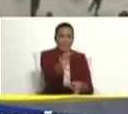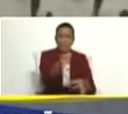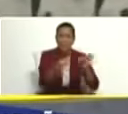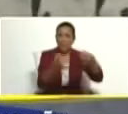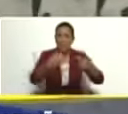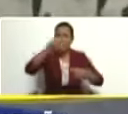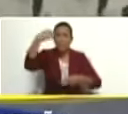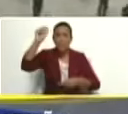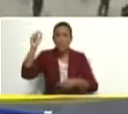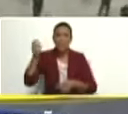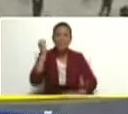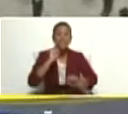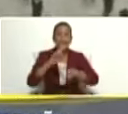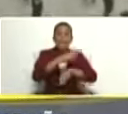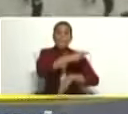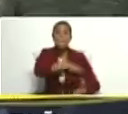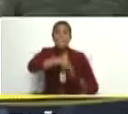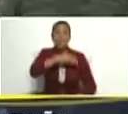de la misión Defender,